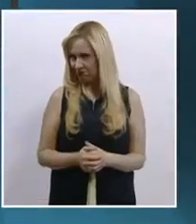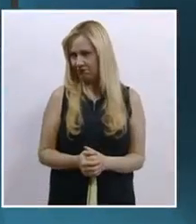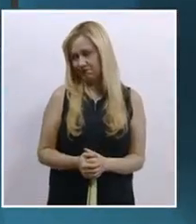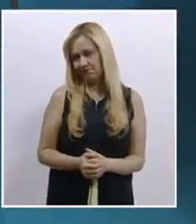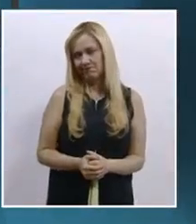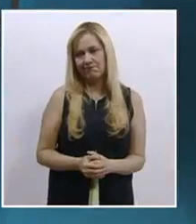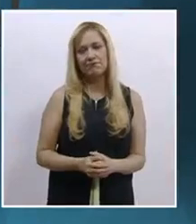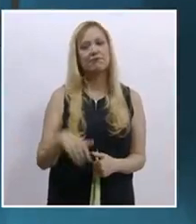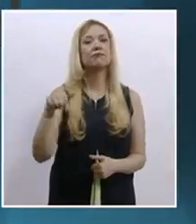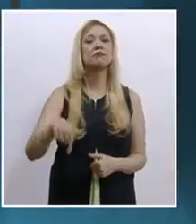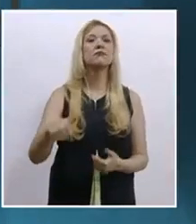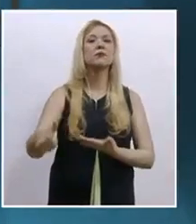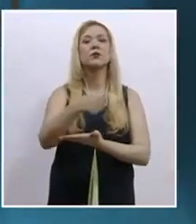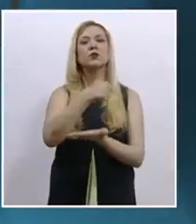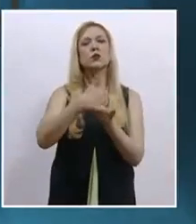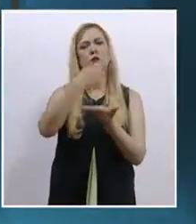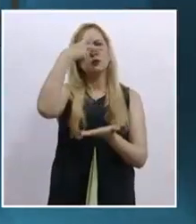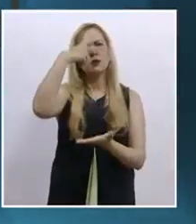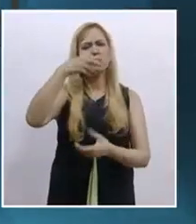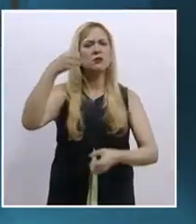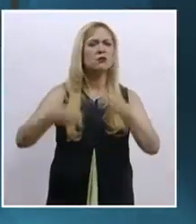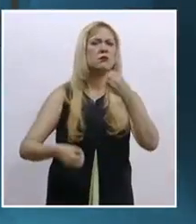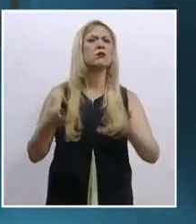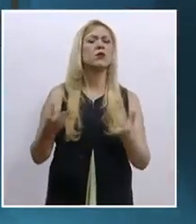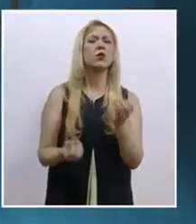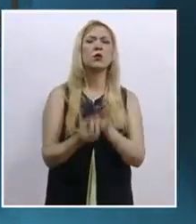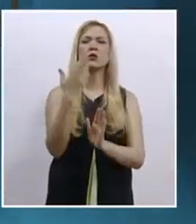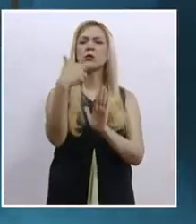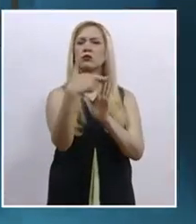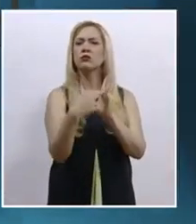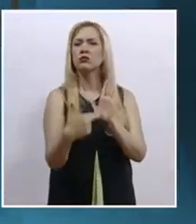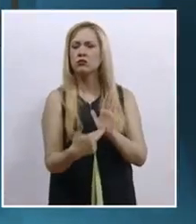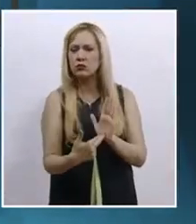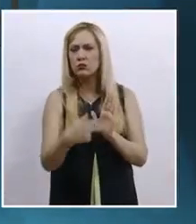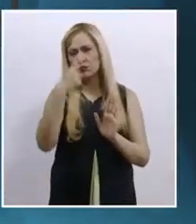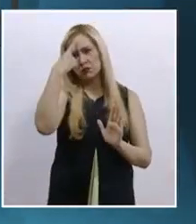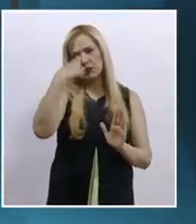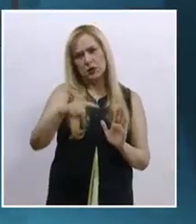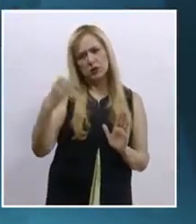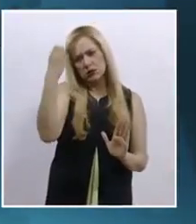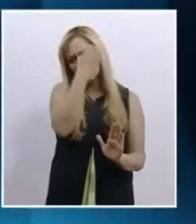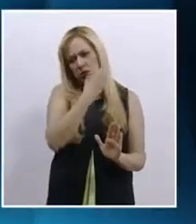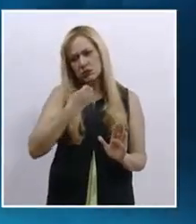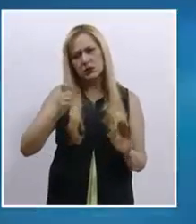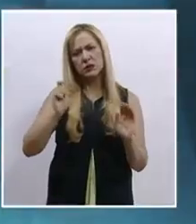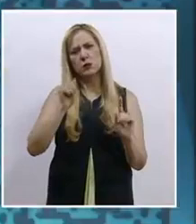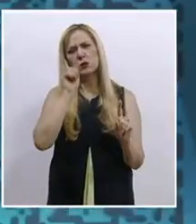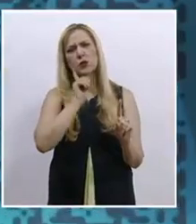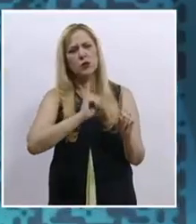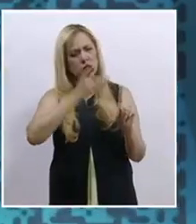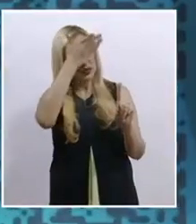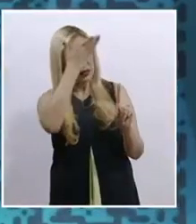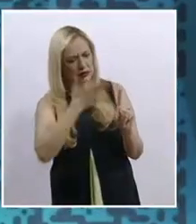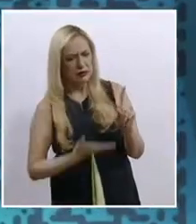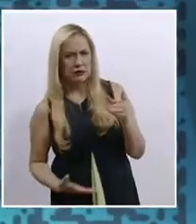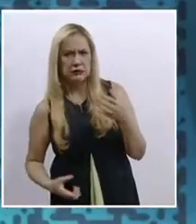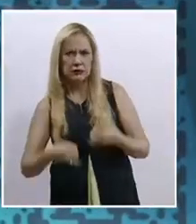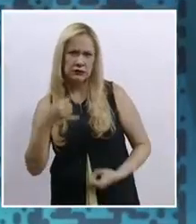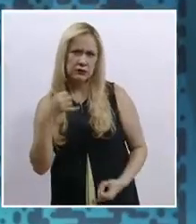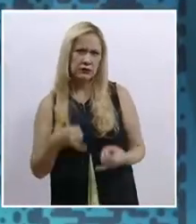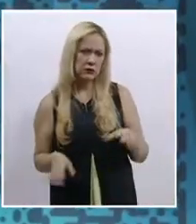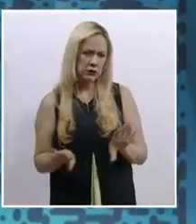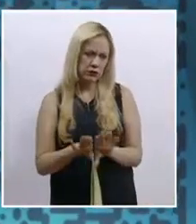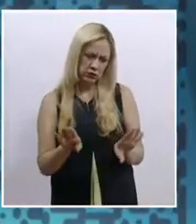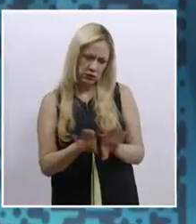de la capital del país pone a disposición el protocolo analítico para juzgar con enfoque de género, con el que pretenden fomentar la